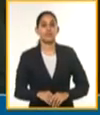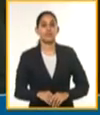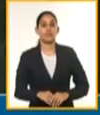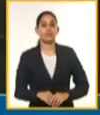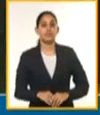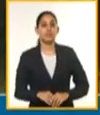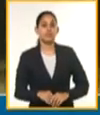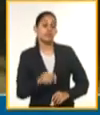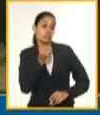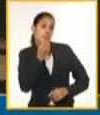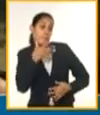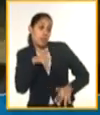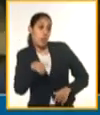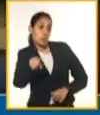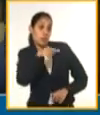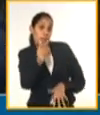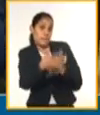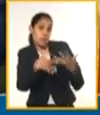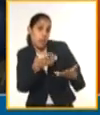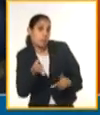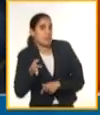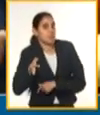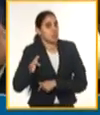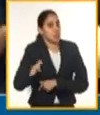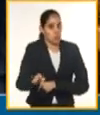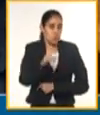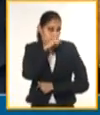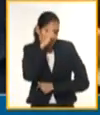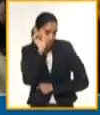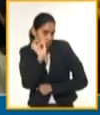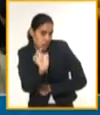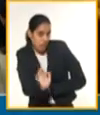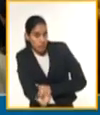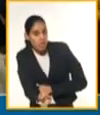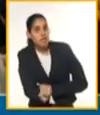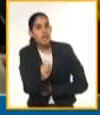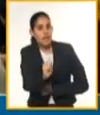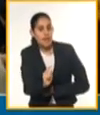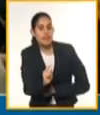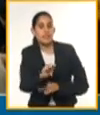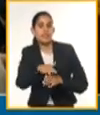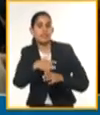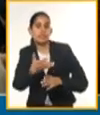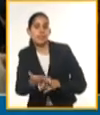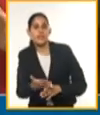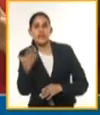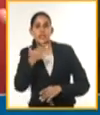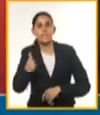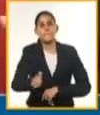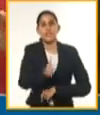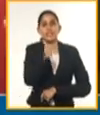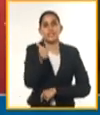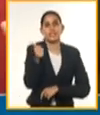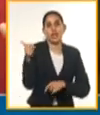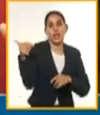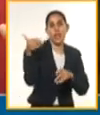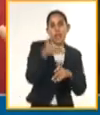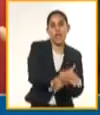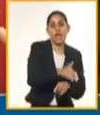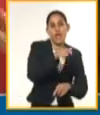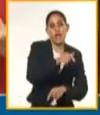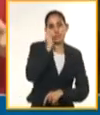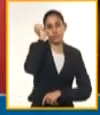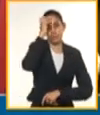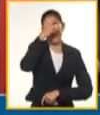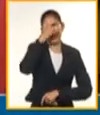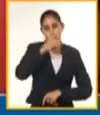Puede que sientan que tienen problemas en el futuro, ha dicho Zelensky, y ahí ha entrado al trapo Donald Trump. We're trying to solve a problem. Don't